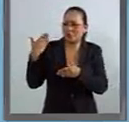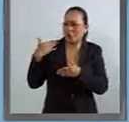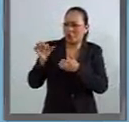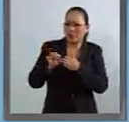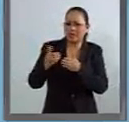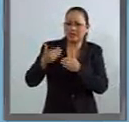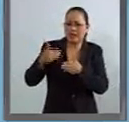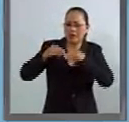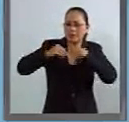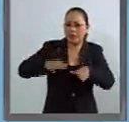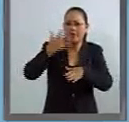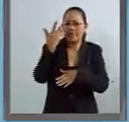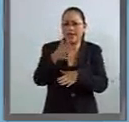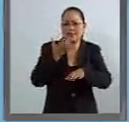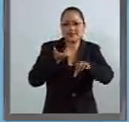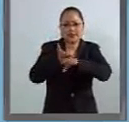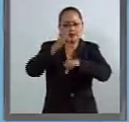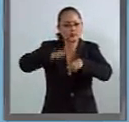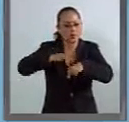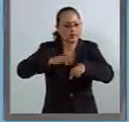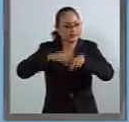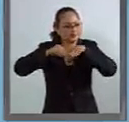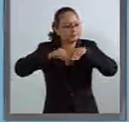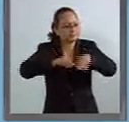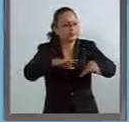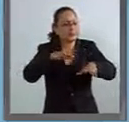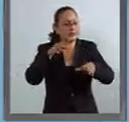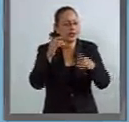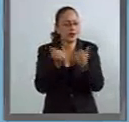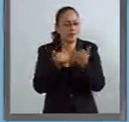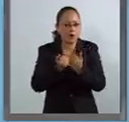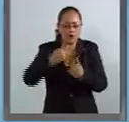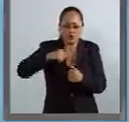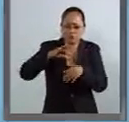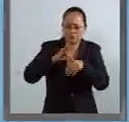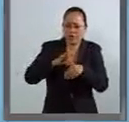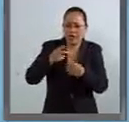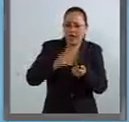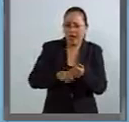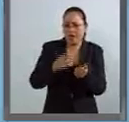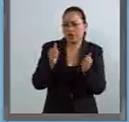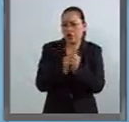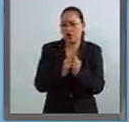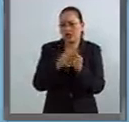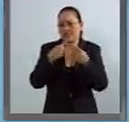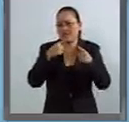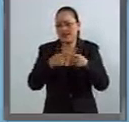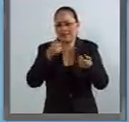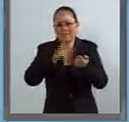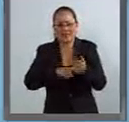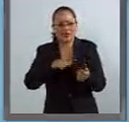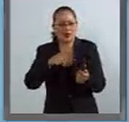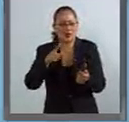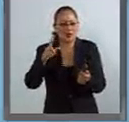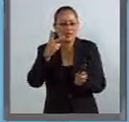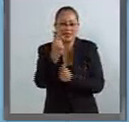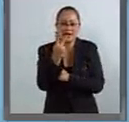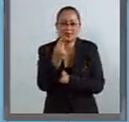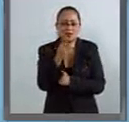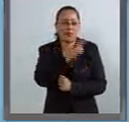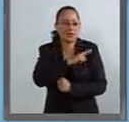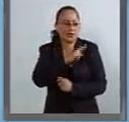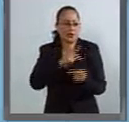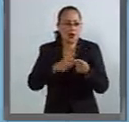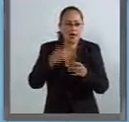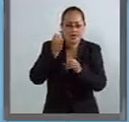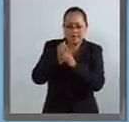también a 10 entidades federativas, pero estamos presentes a través de todos los sistemas de cable y a través de